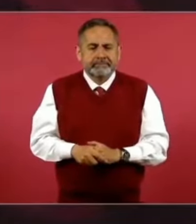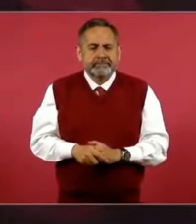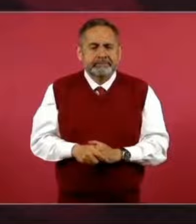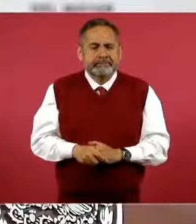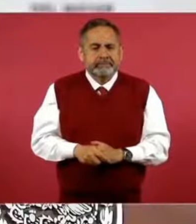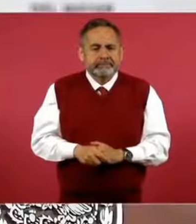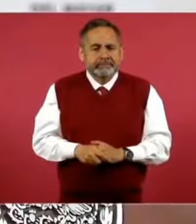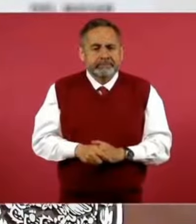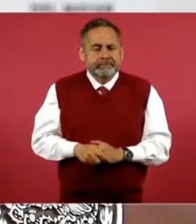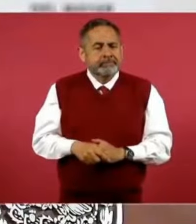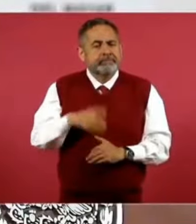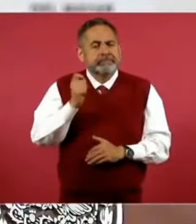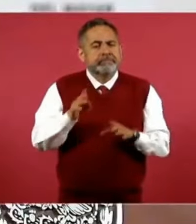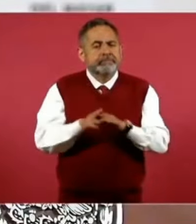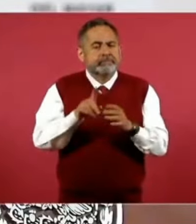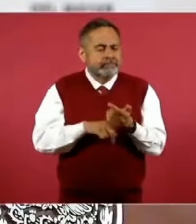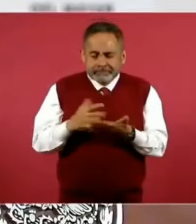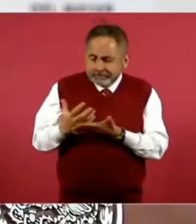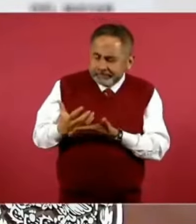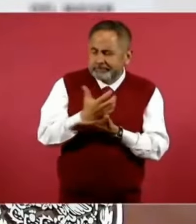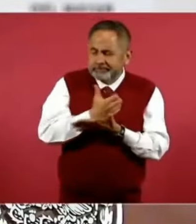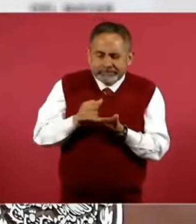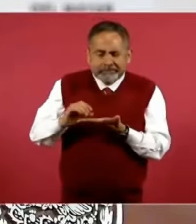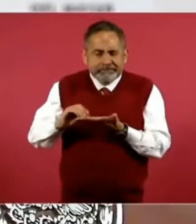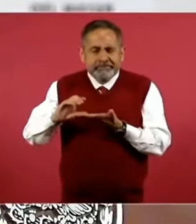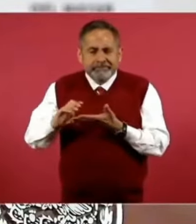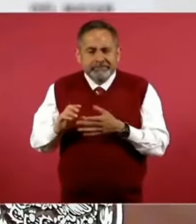y no solo es lo que ganan,